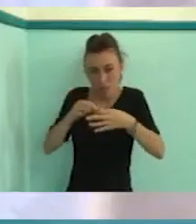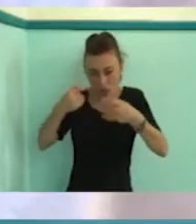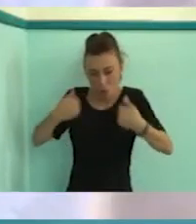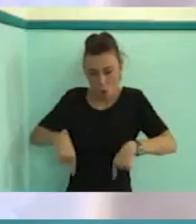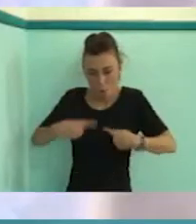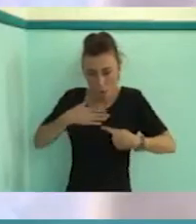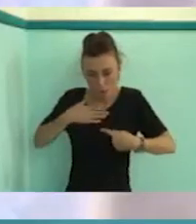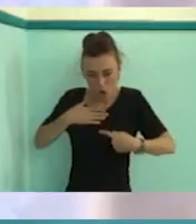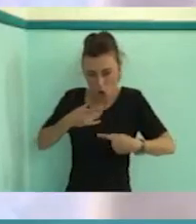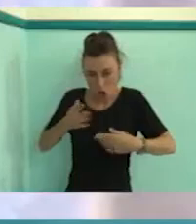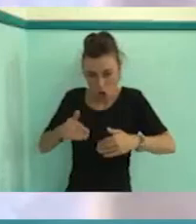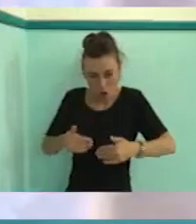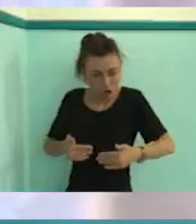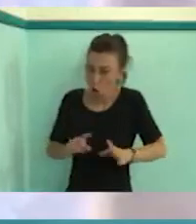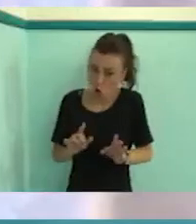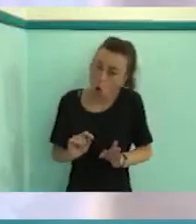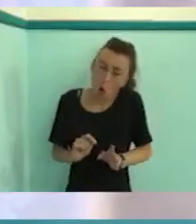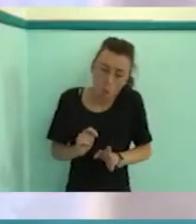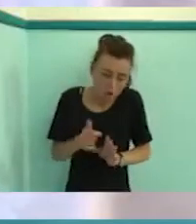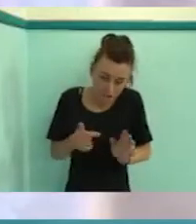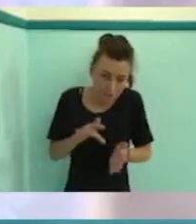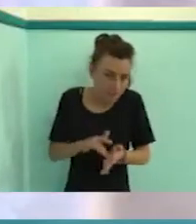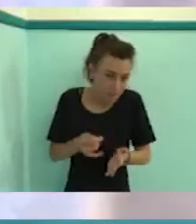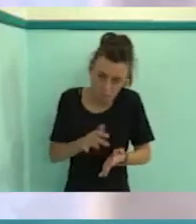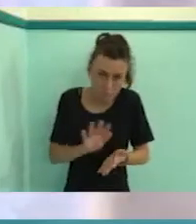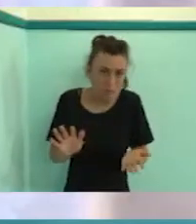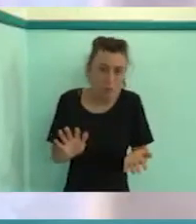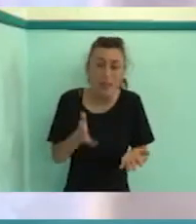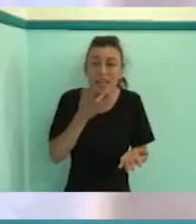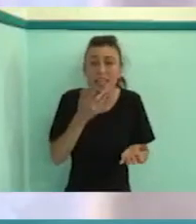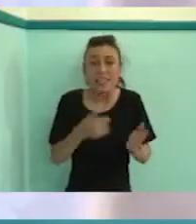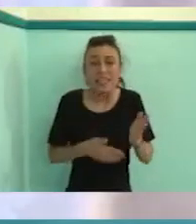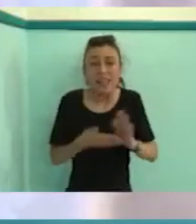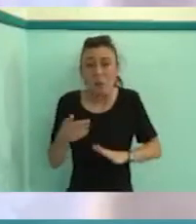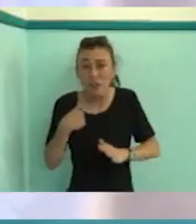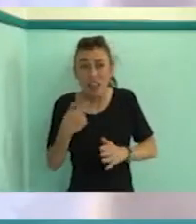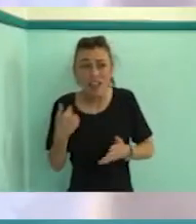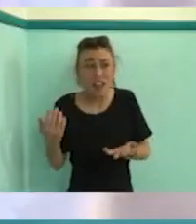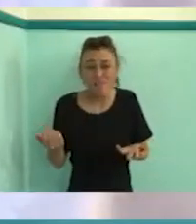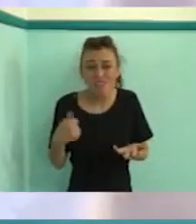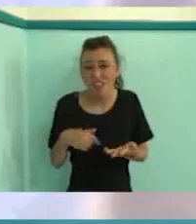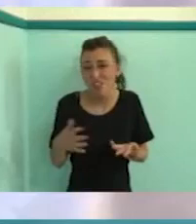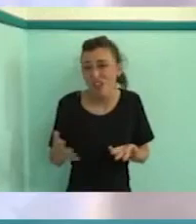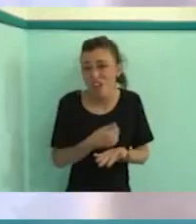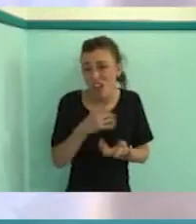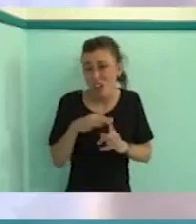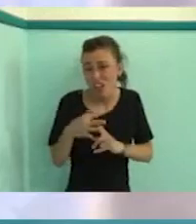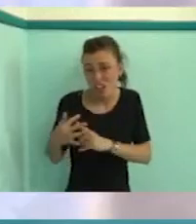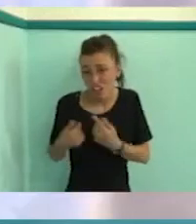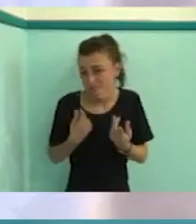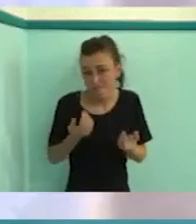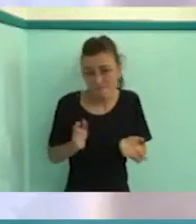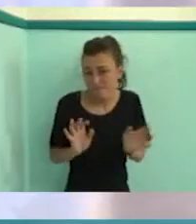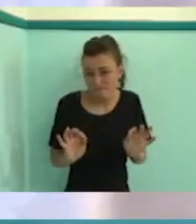porque es lo que decimos si tú salieras por aquí por la puerta y tú no te encontraras toda la que hemos visto aquí y muchísima más pues evidentemente